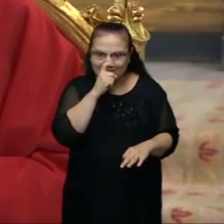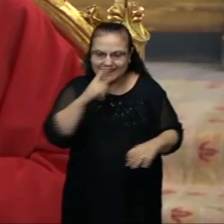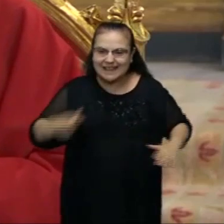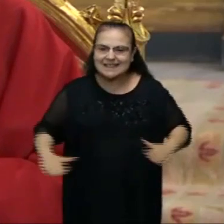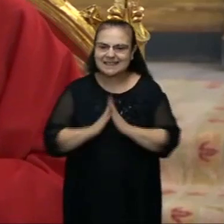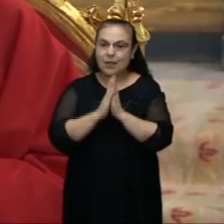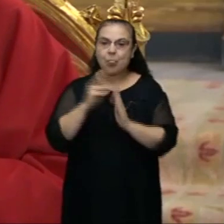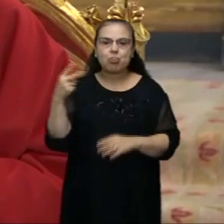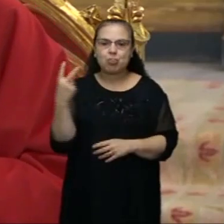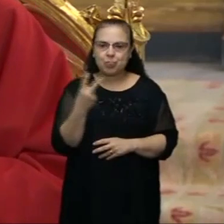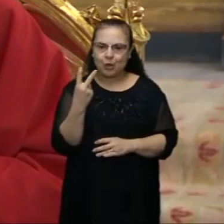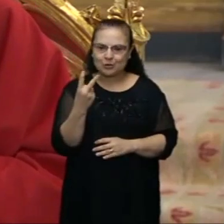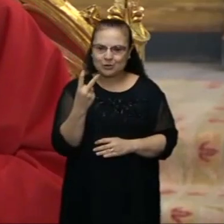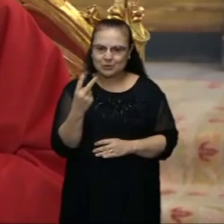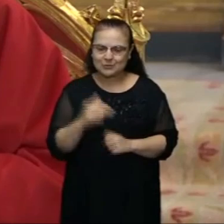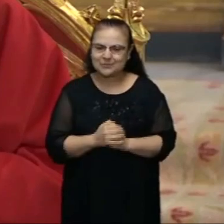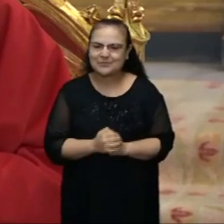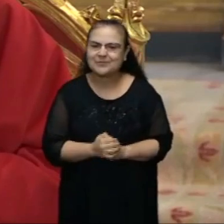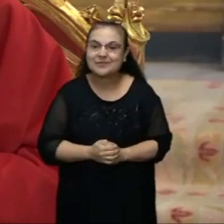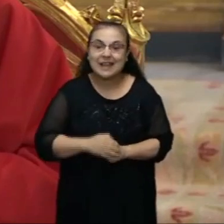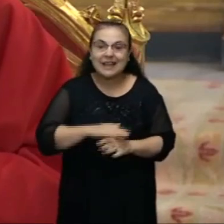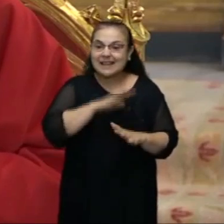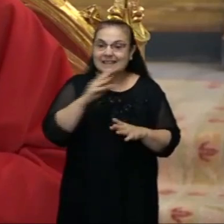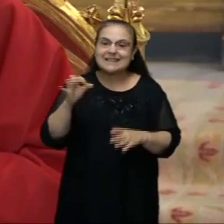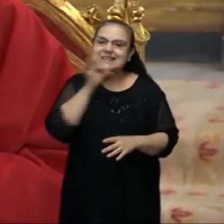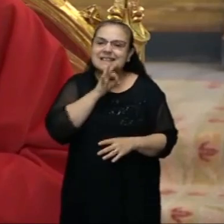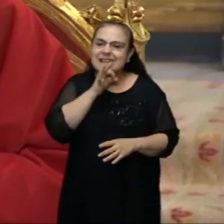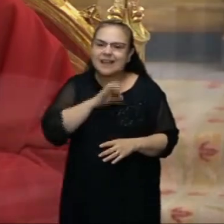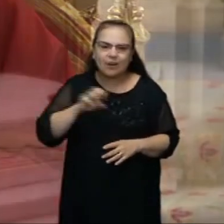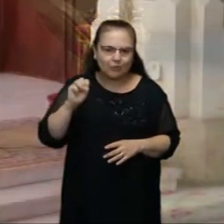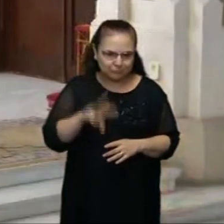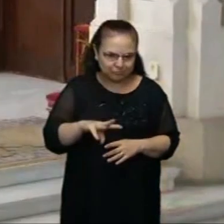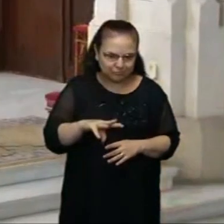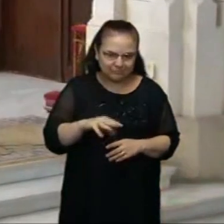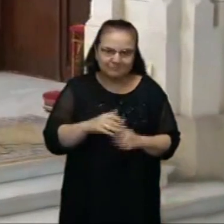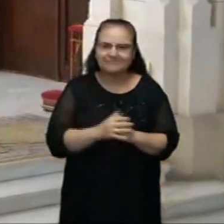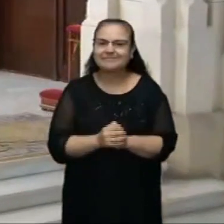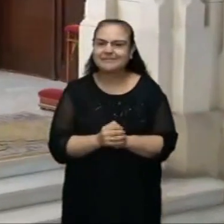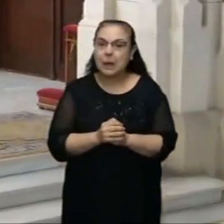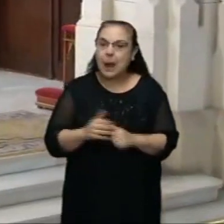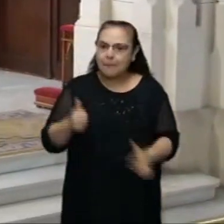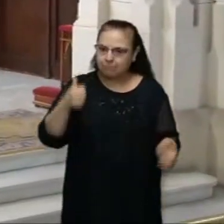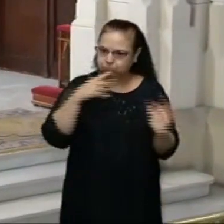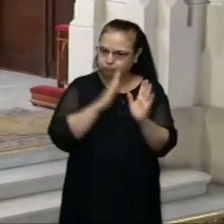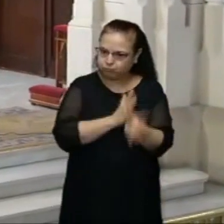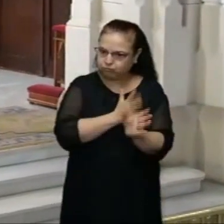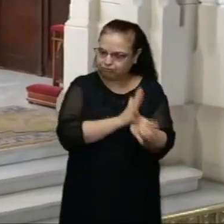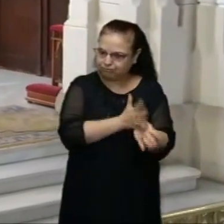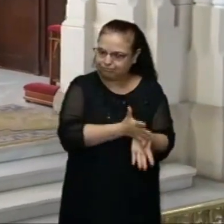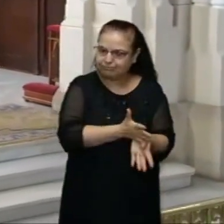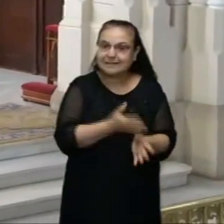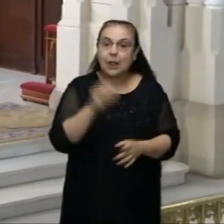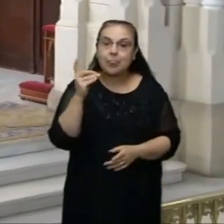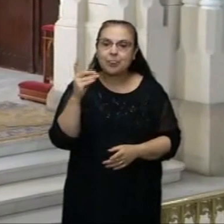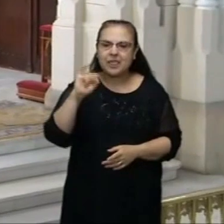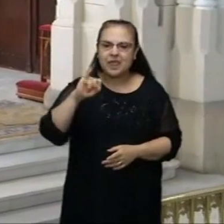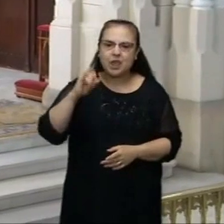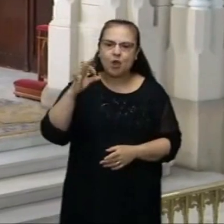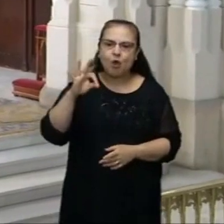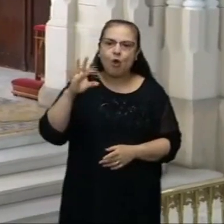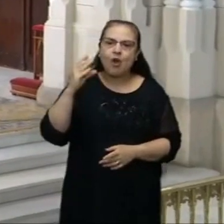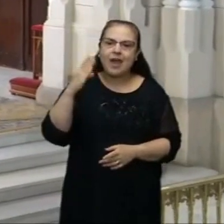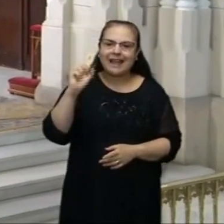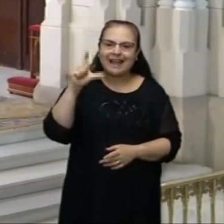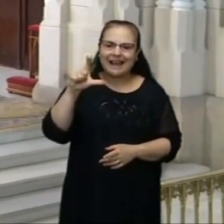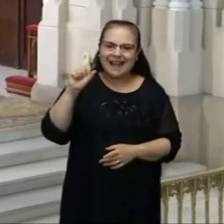de finales del siglo III que en la persecución de Diocleciano